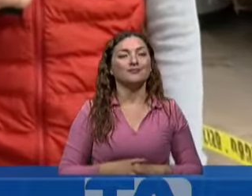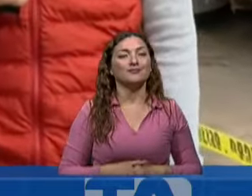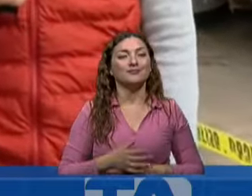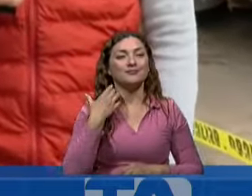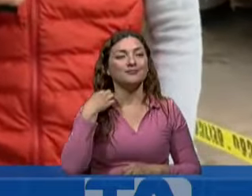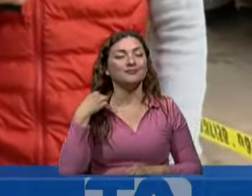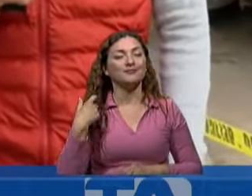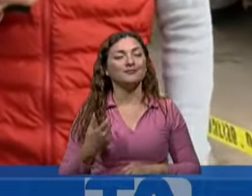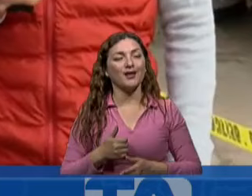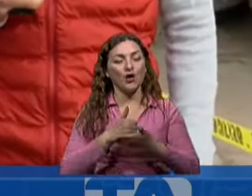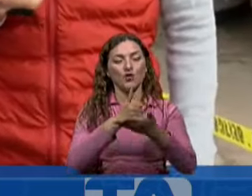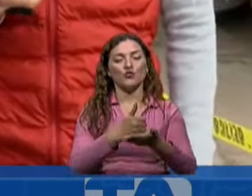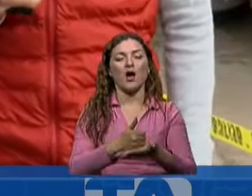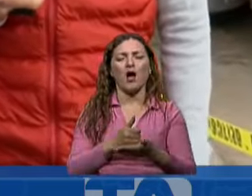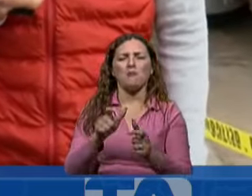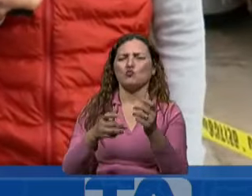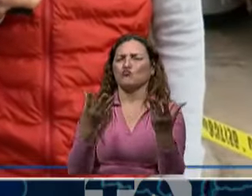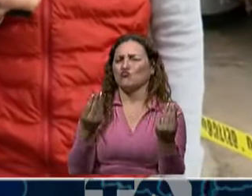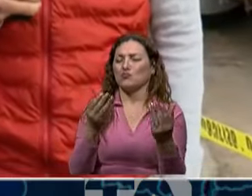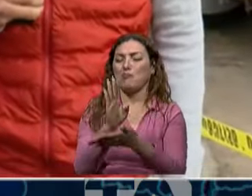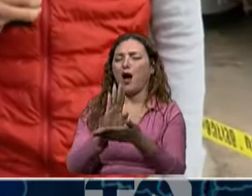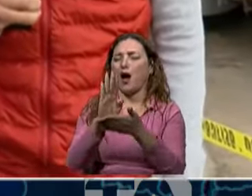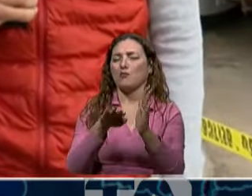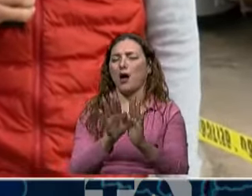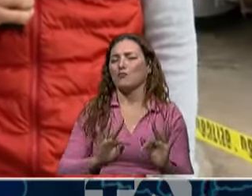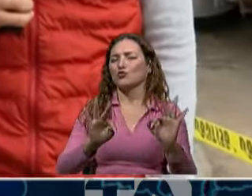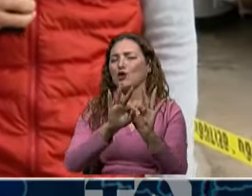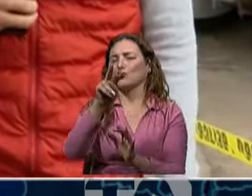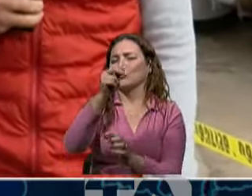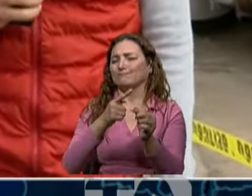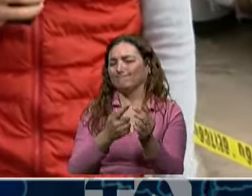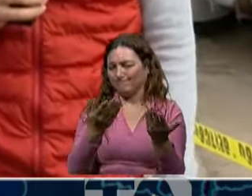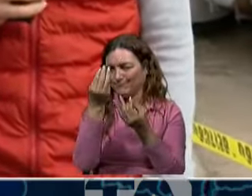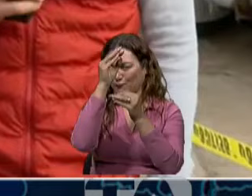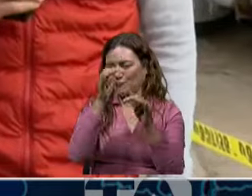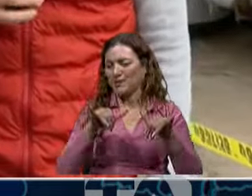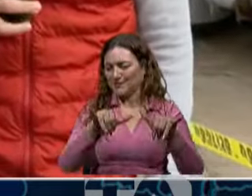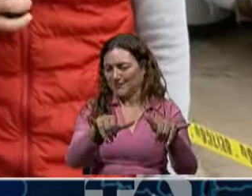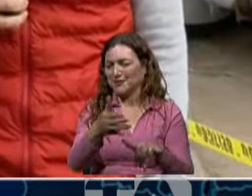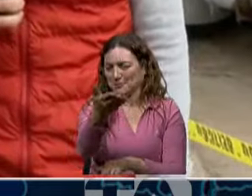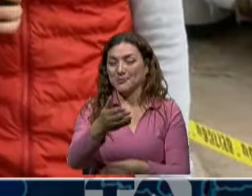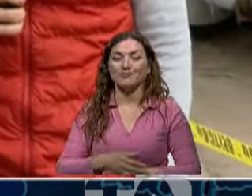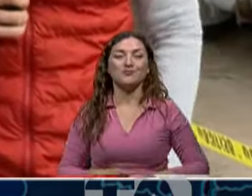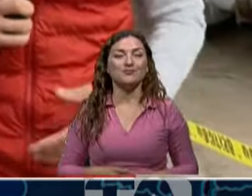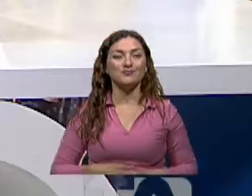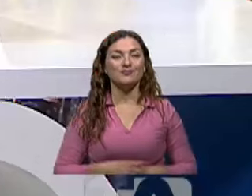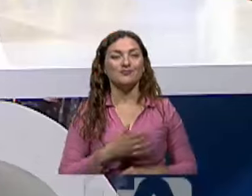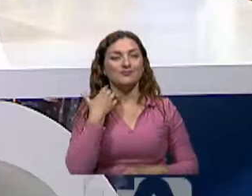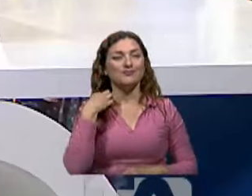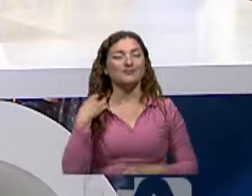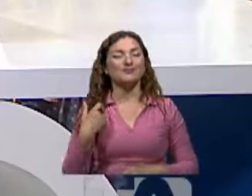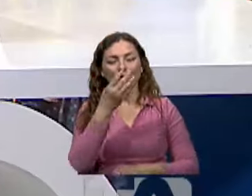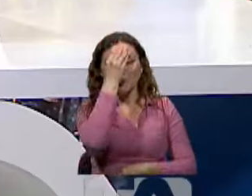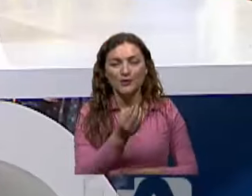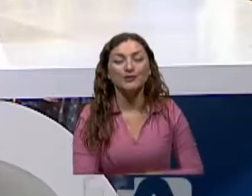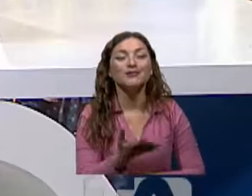como le señalamos, va a beneficiar a 3 barrios importantes acá del norte de la capital. Hasta ahí la información. Regresamos a estudios.